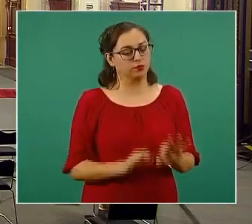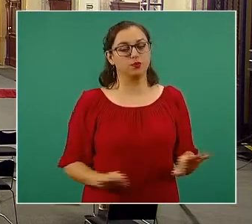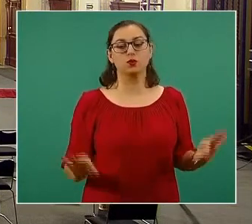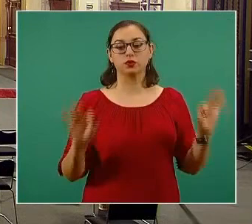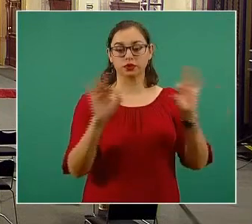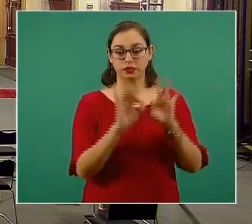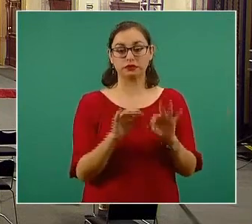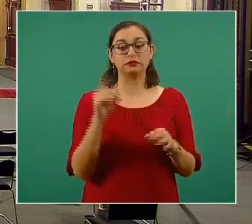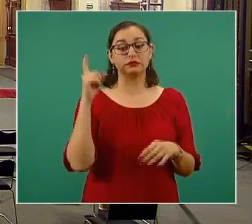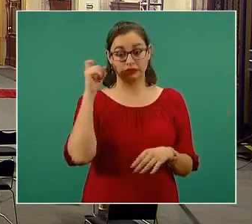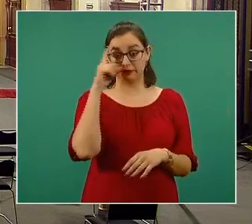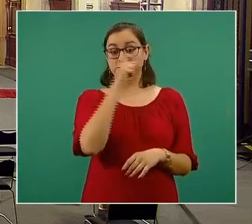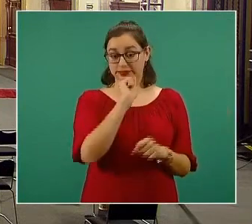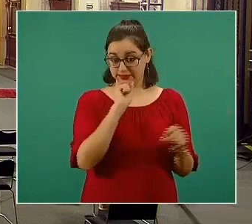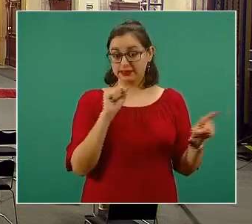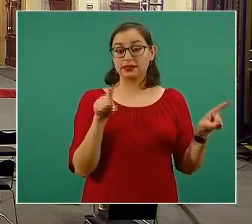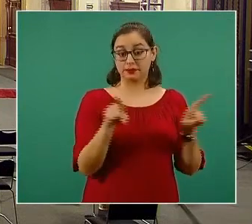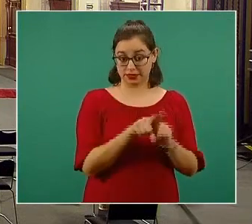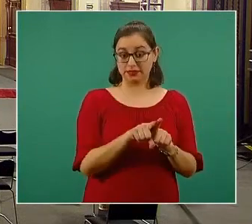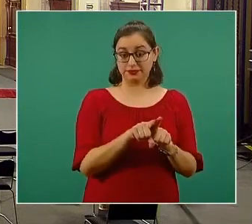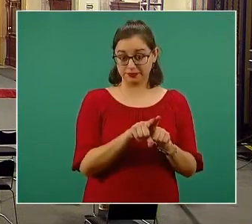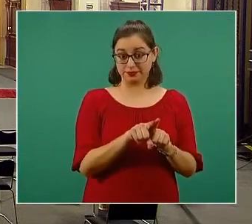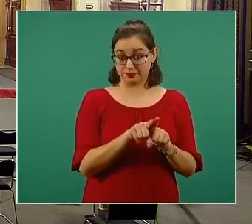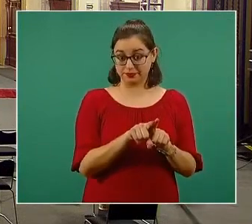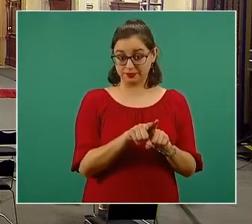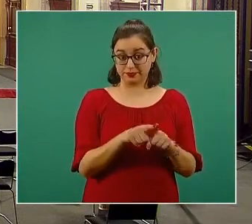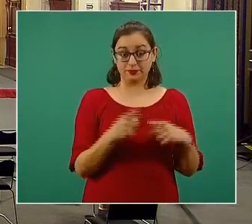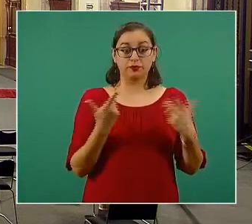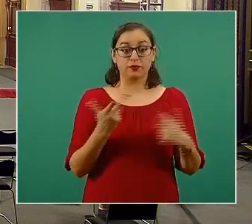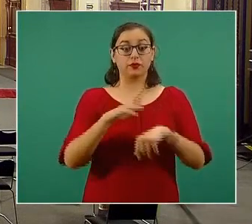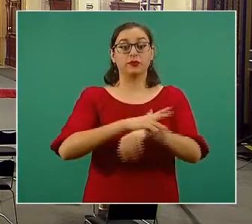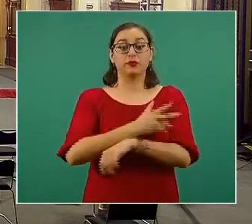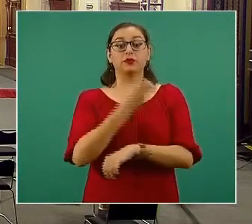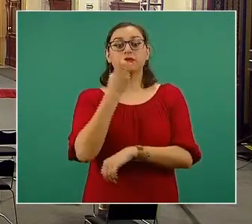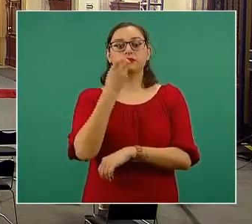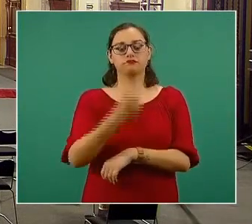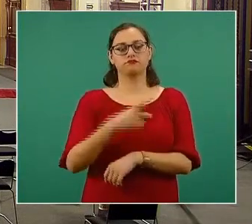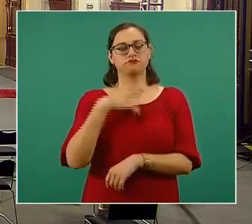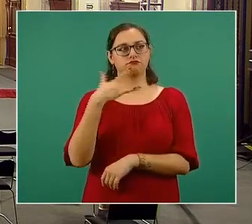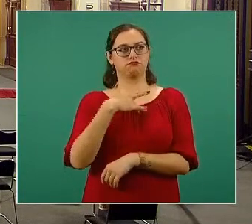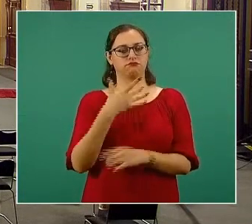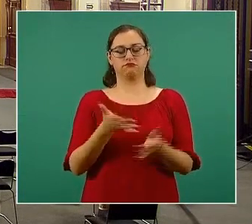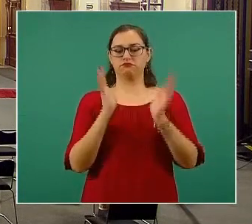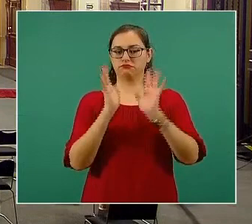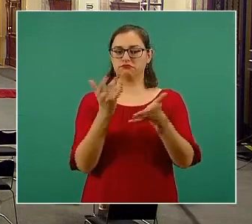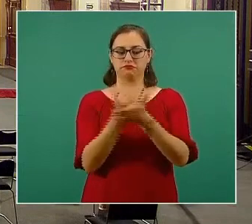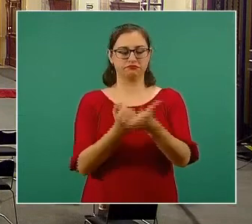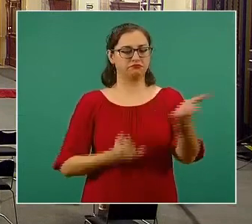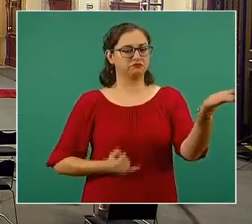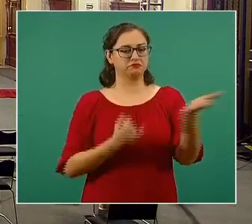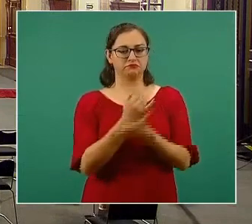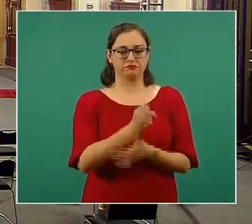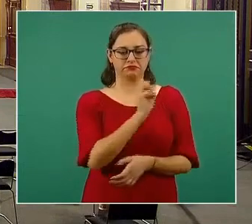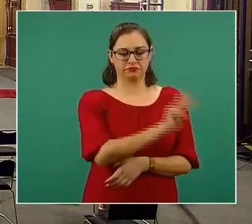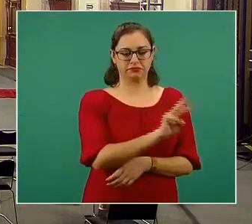y complejo por sí solo. Por lo mismo, se tomó la decisión de tener un portal específico,